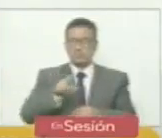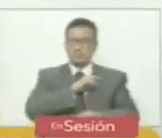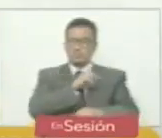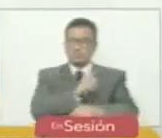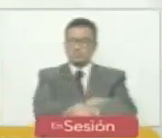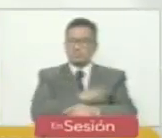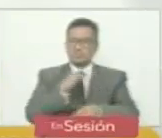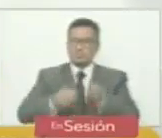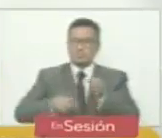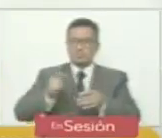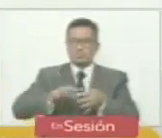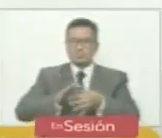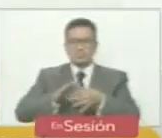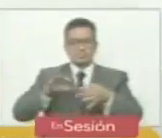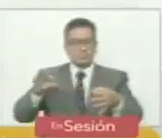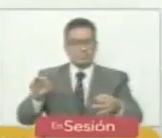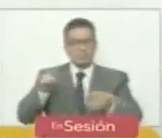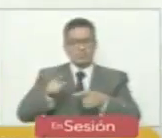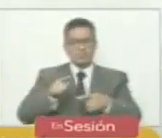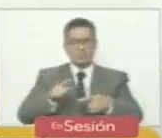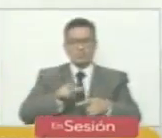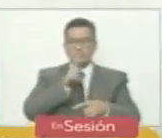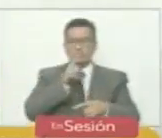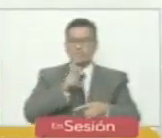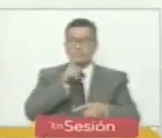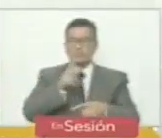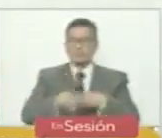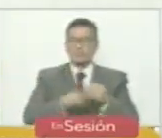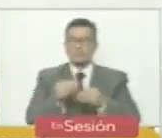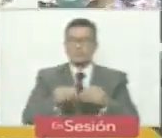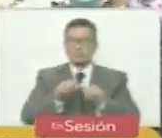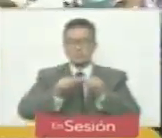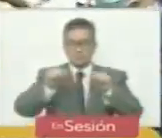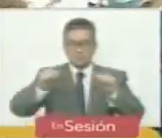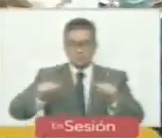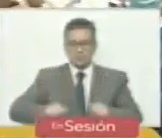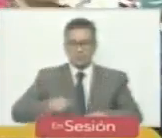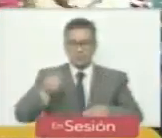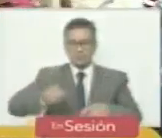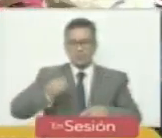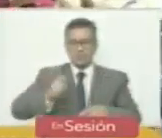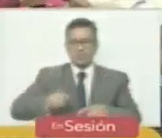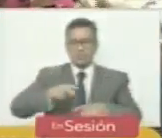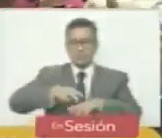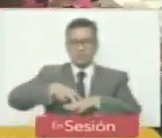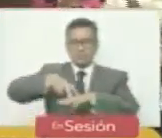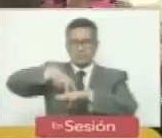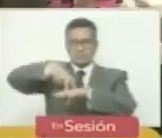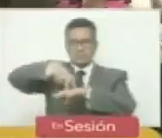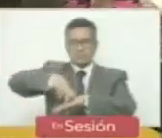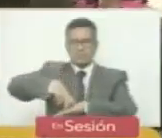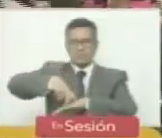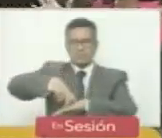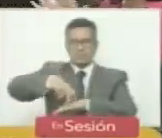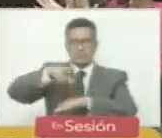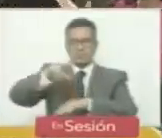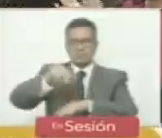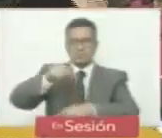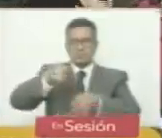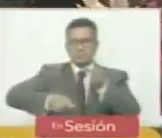Judicial independiente. Eso es una podredumbre. Ese es un sistema judicial arrodillado. Eso no es